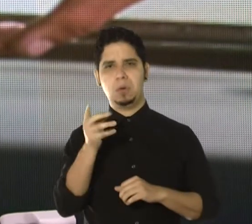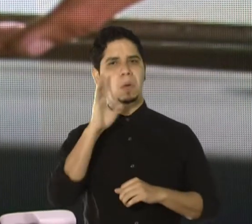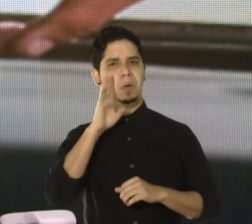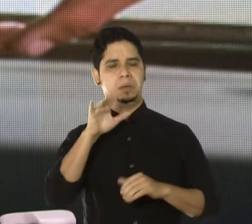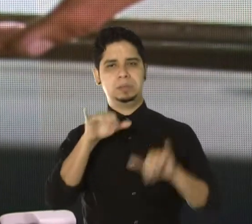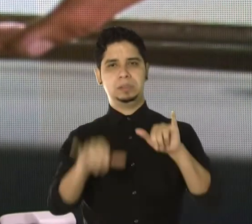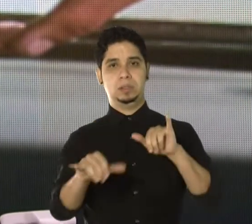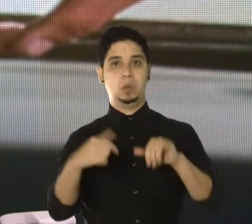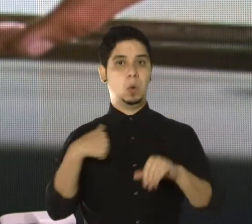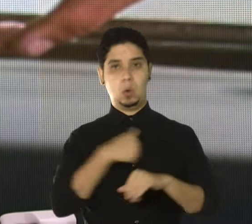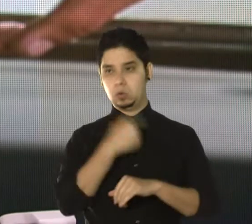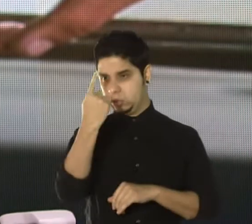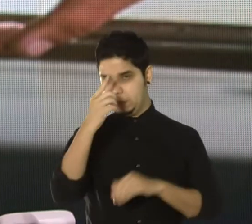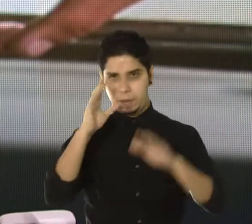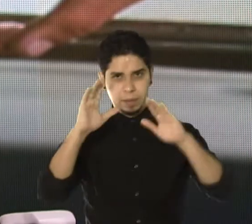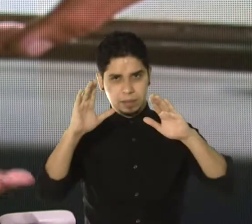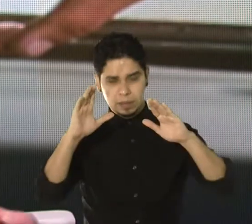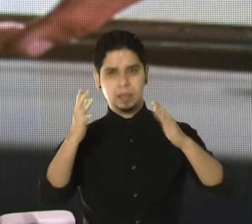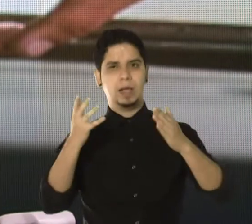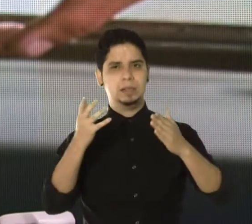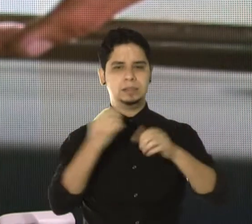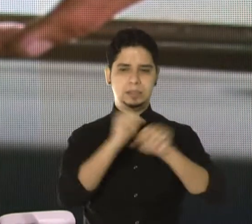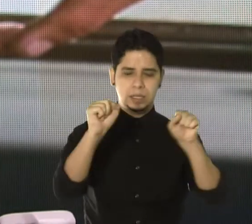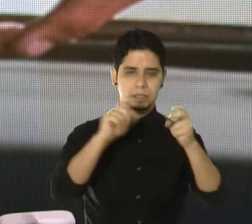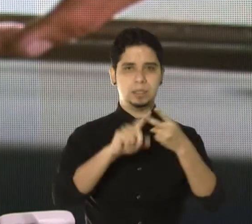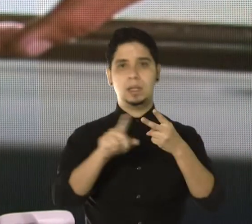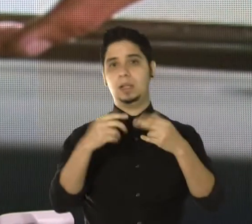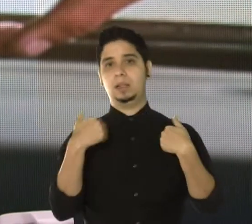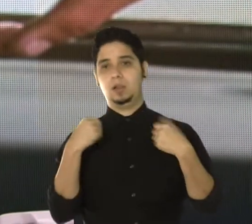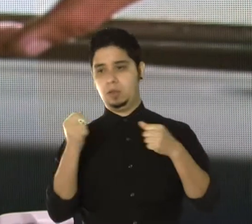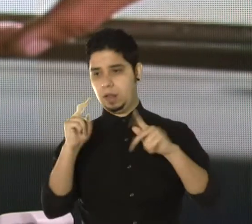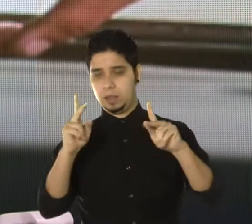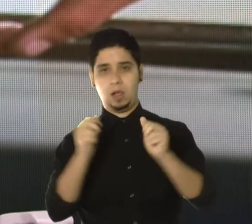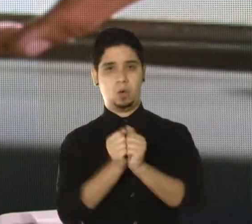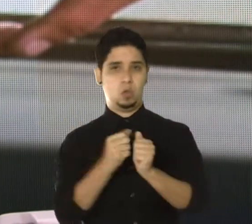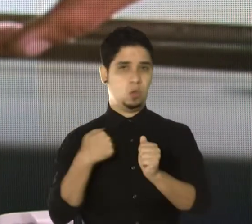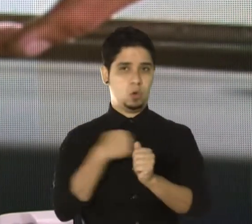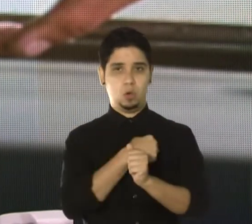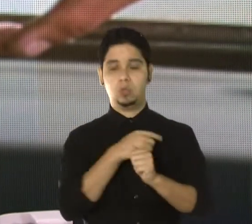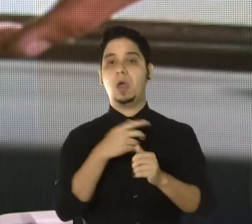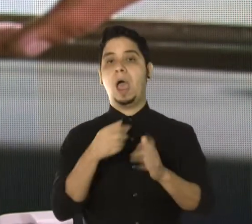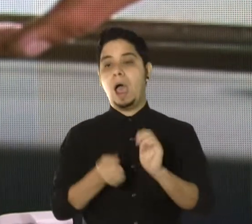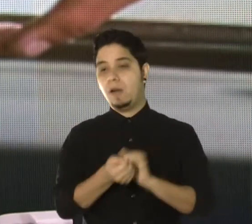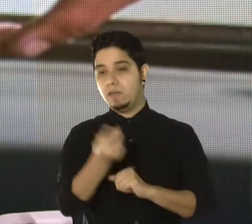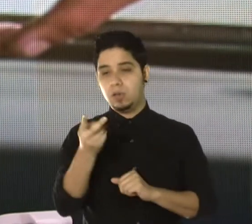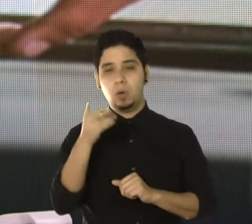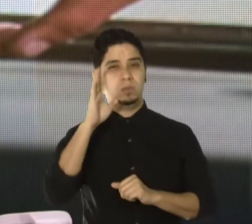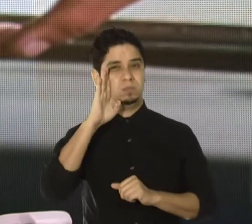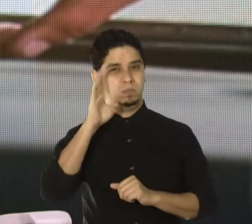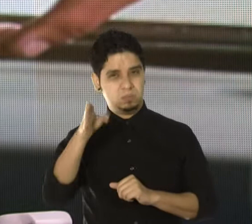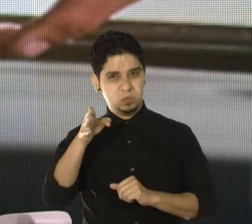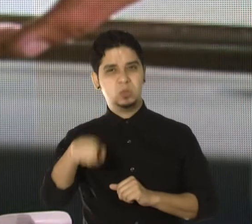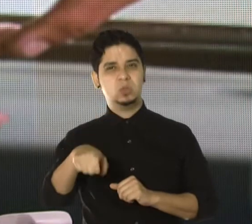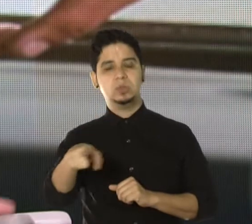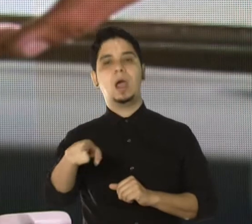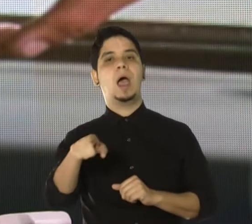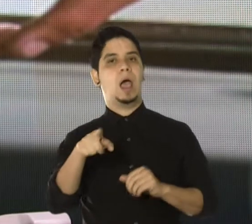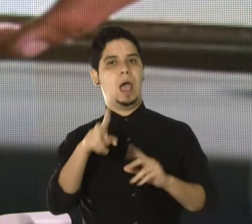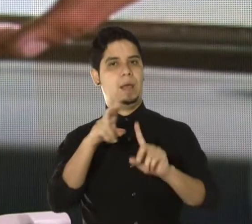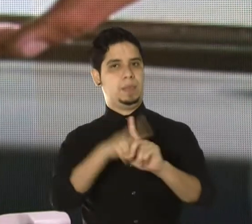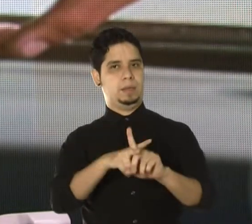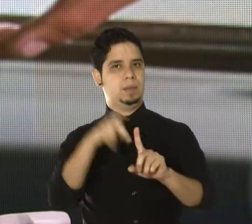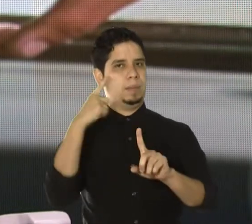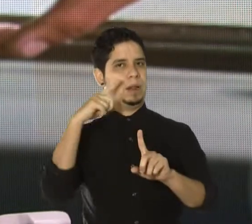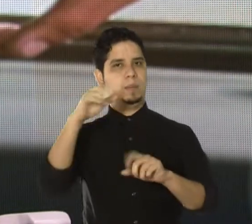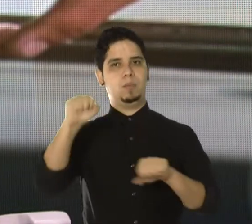estamos bien pendientes a la seguridad y a la salud de los que están trabajando con nosotros. Hay algunas que van a tener que adaptarse a los tiempos para poder entonces